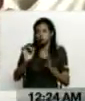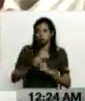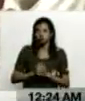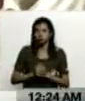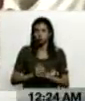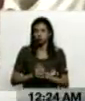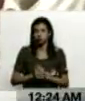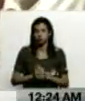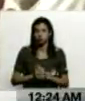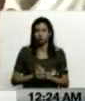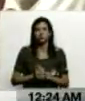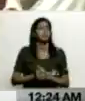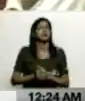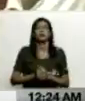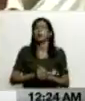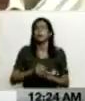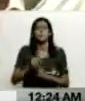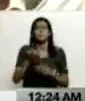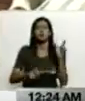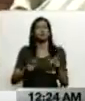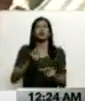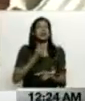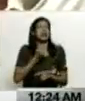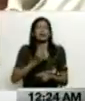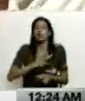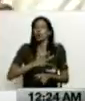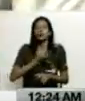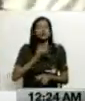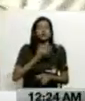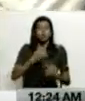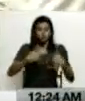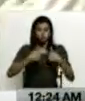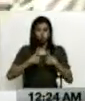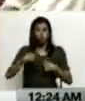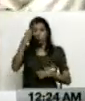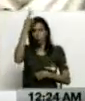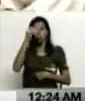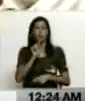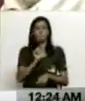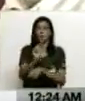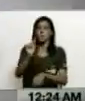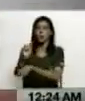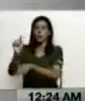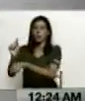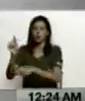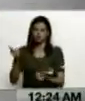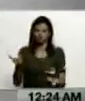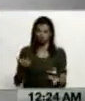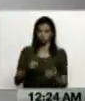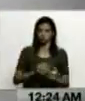no no Yo entiendo que hay gente que le encanta que yo me convierta en el en el